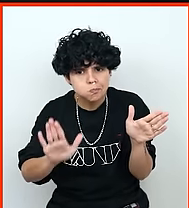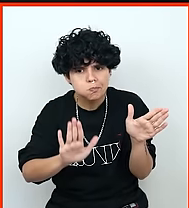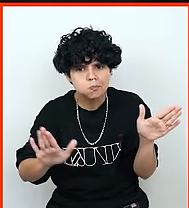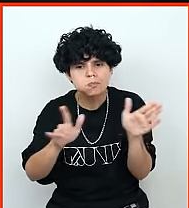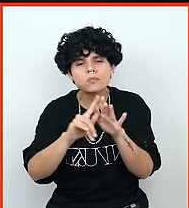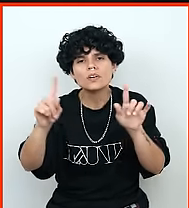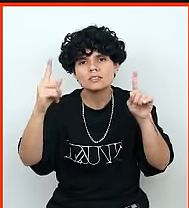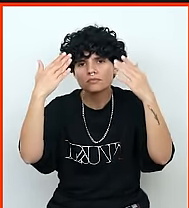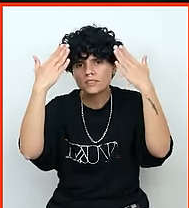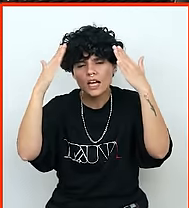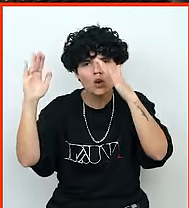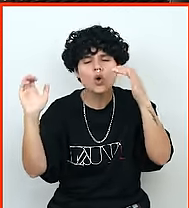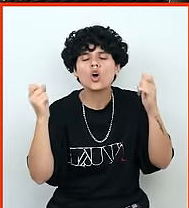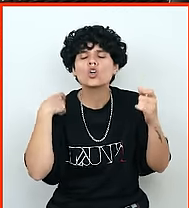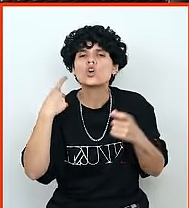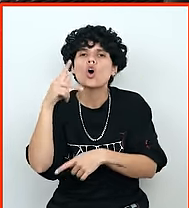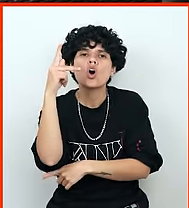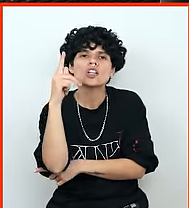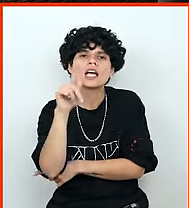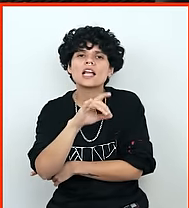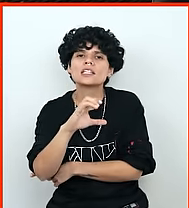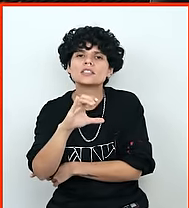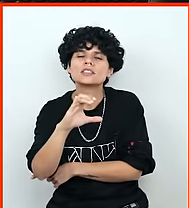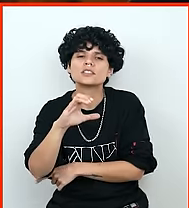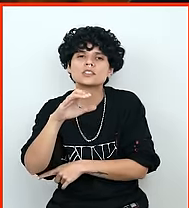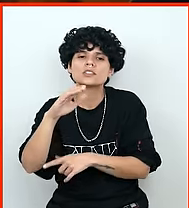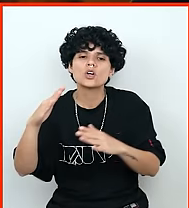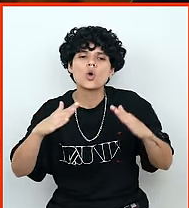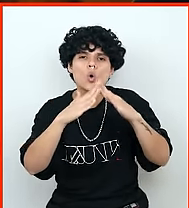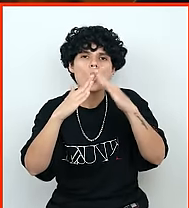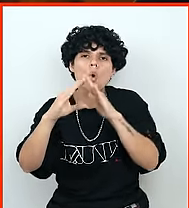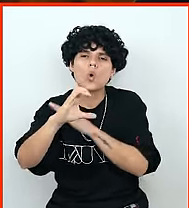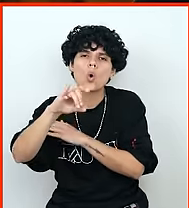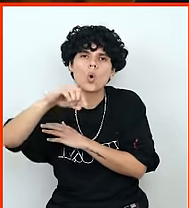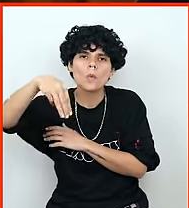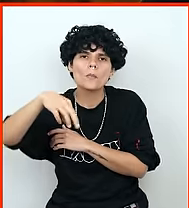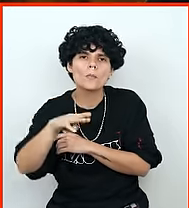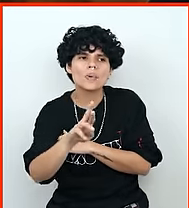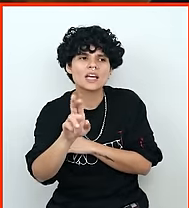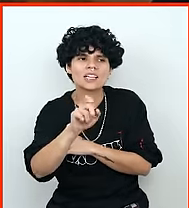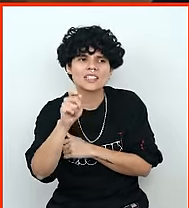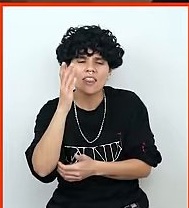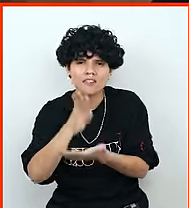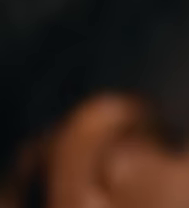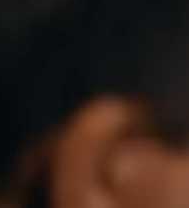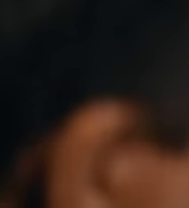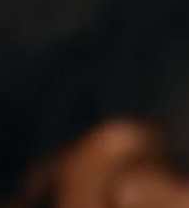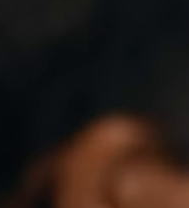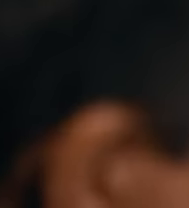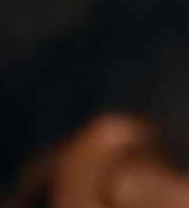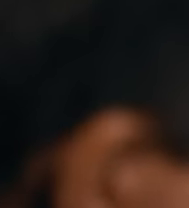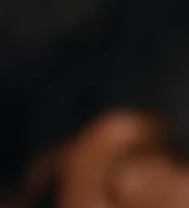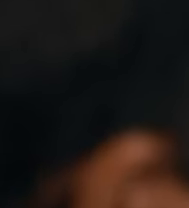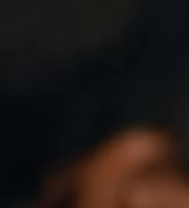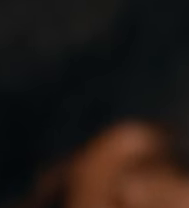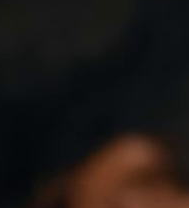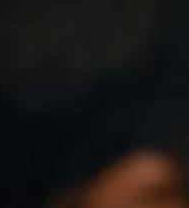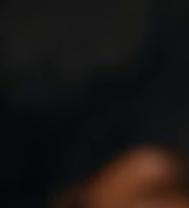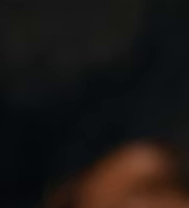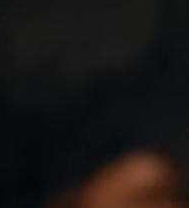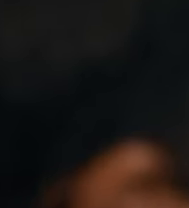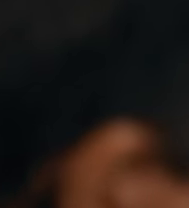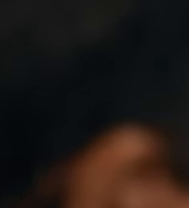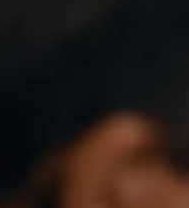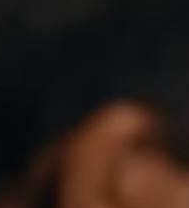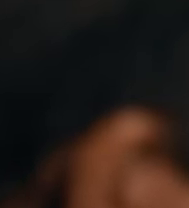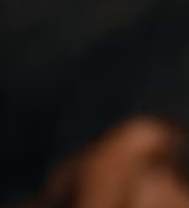enseñó mucho, ¿cachai? Un saludo para todos los cabros de Hoteles Cumbre, bueno, todos los cabros, los recuerdo a mis cabros. La hotelería es una pega. Necesita disciplina, paciencia. Exacto. Y salís cansadísimo. Entonces